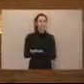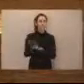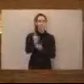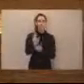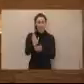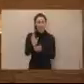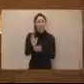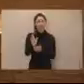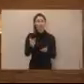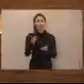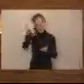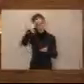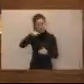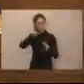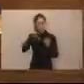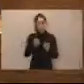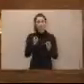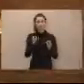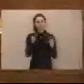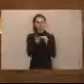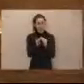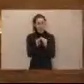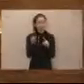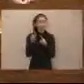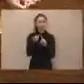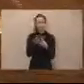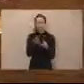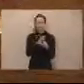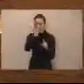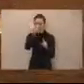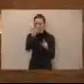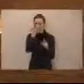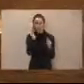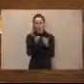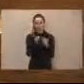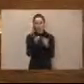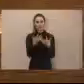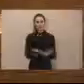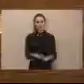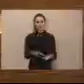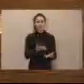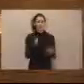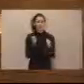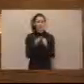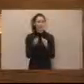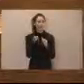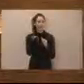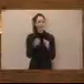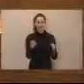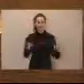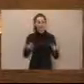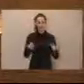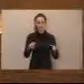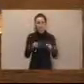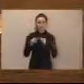coger conciencia de que, coincidiendo como coincidimos en el objetivo, que el objetivo tenemos coincidencia todos los grupos, lo